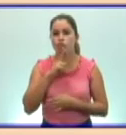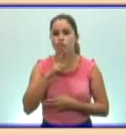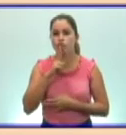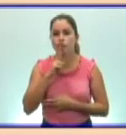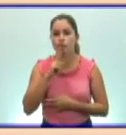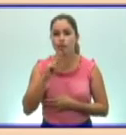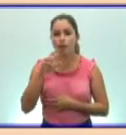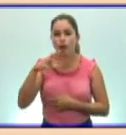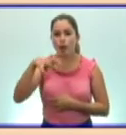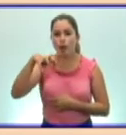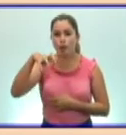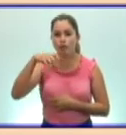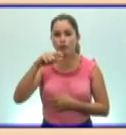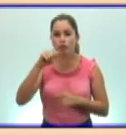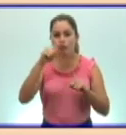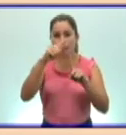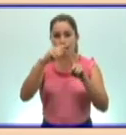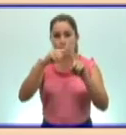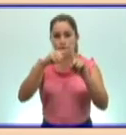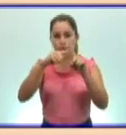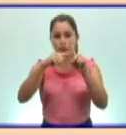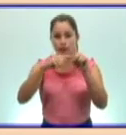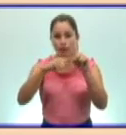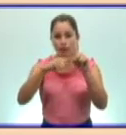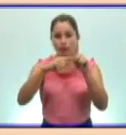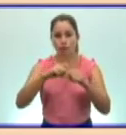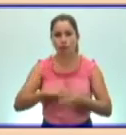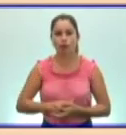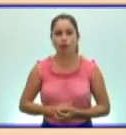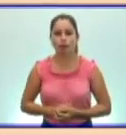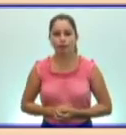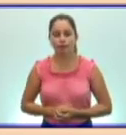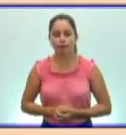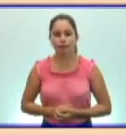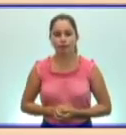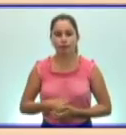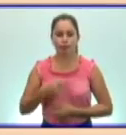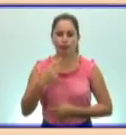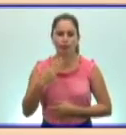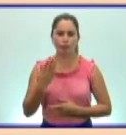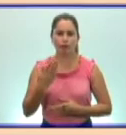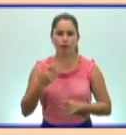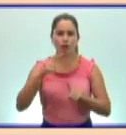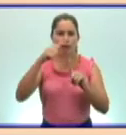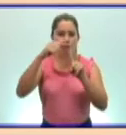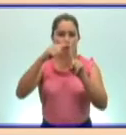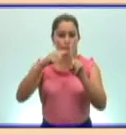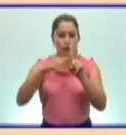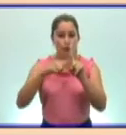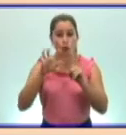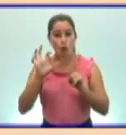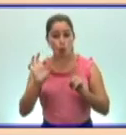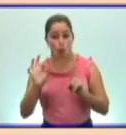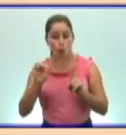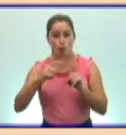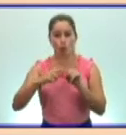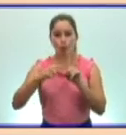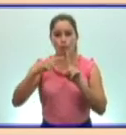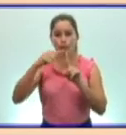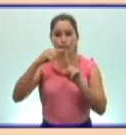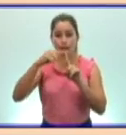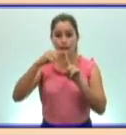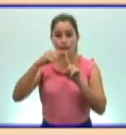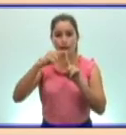la temperatura. Bien, pues entonces, si al disminuir o aumentar la temperatura en este caso. Ahora bien,